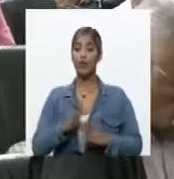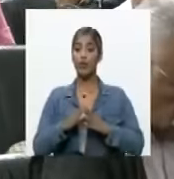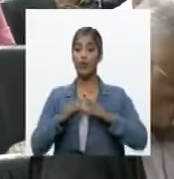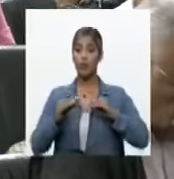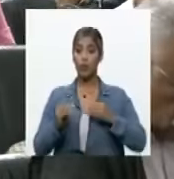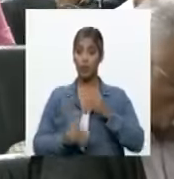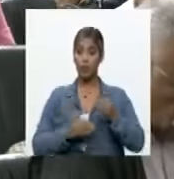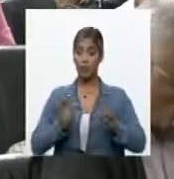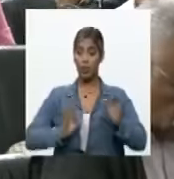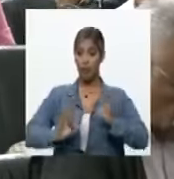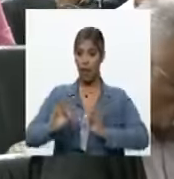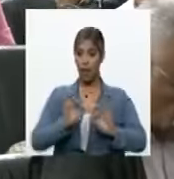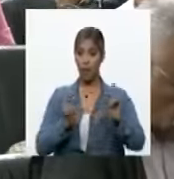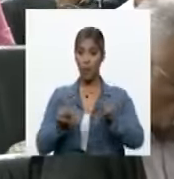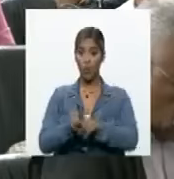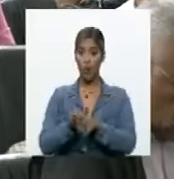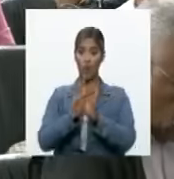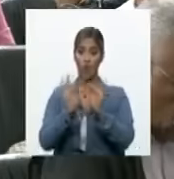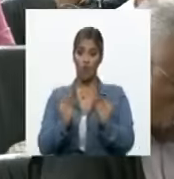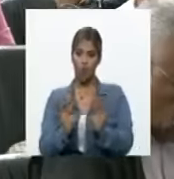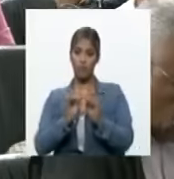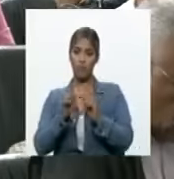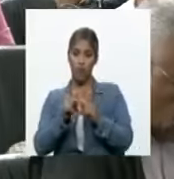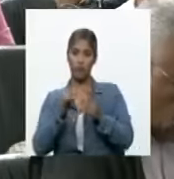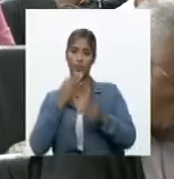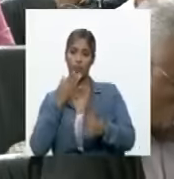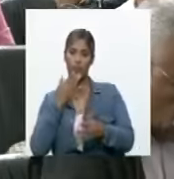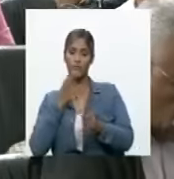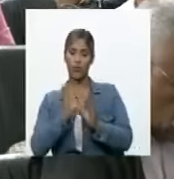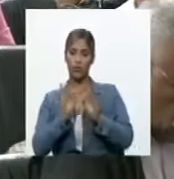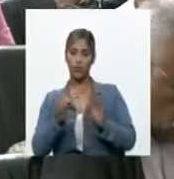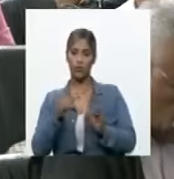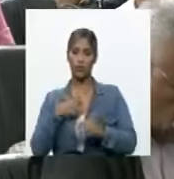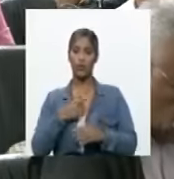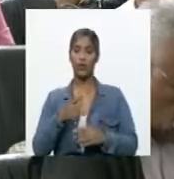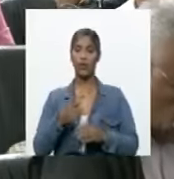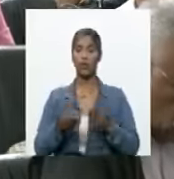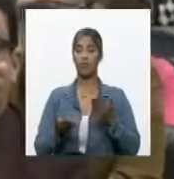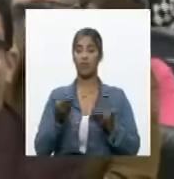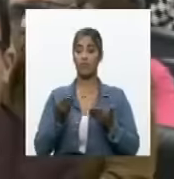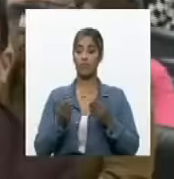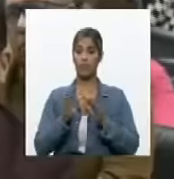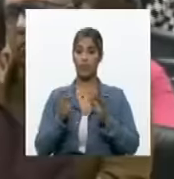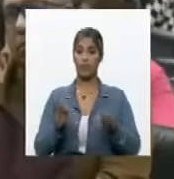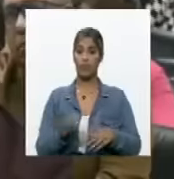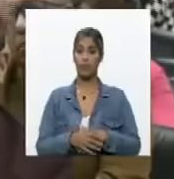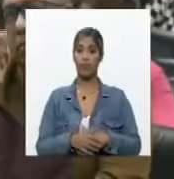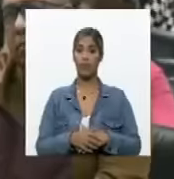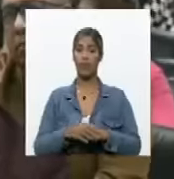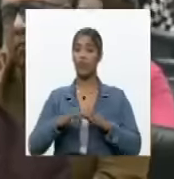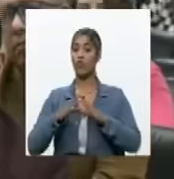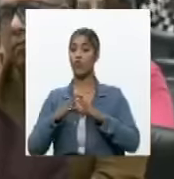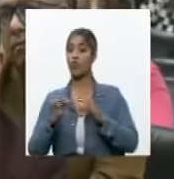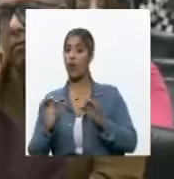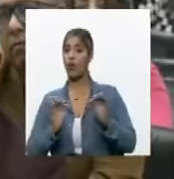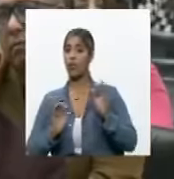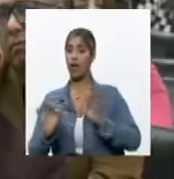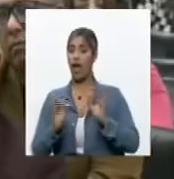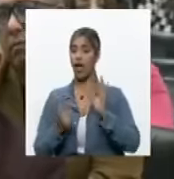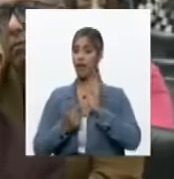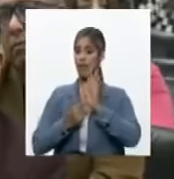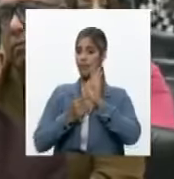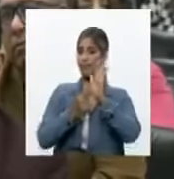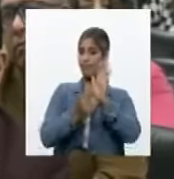obra teatral, para definirlo de esa manera, y lamento tener que compararlo de esa forma, en todo teatro una puesta en